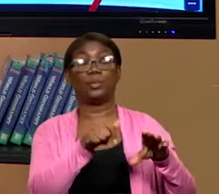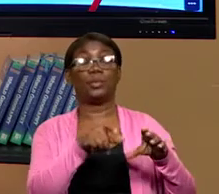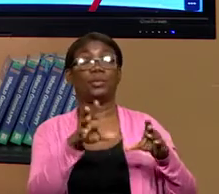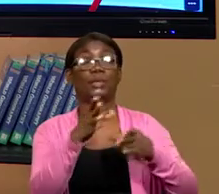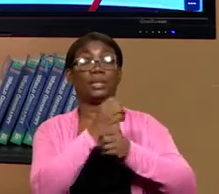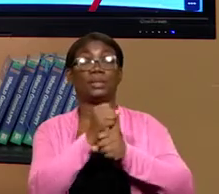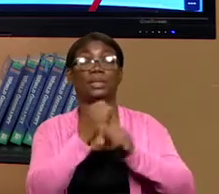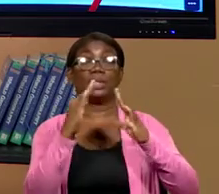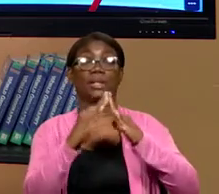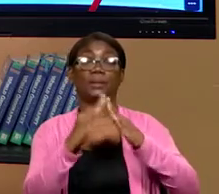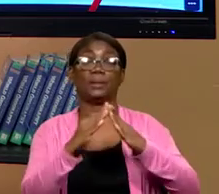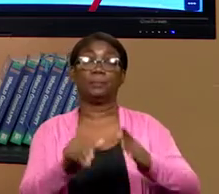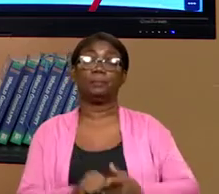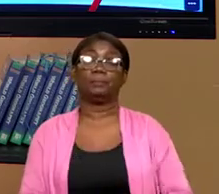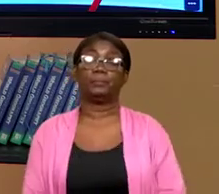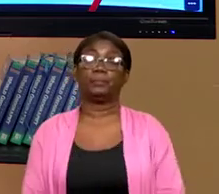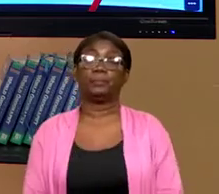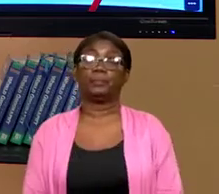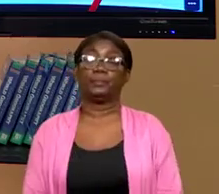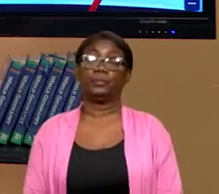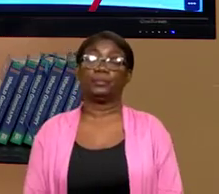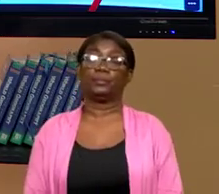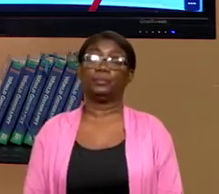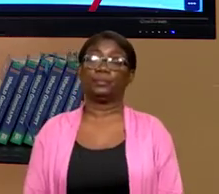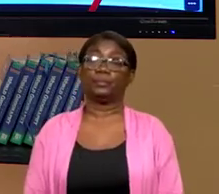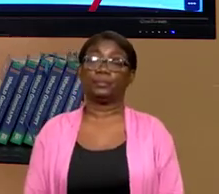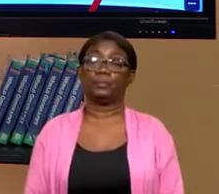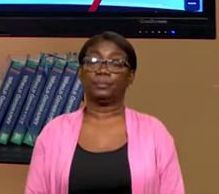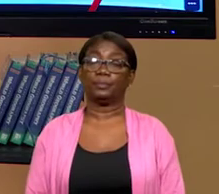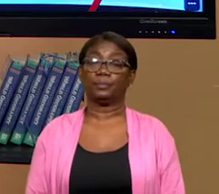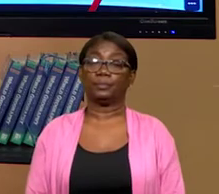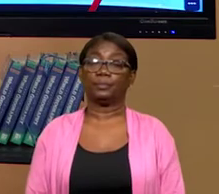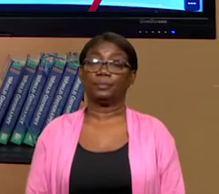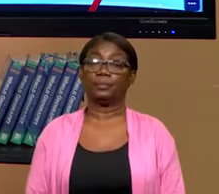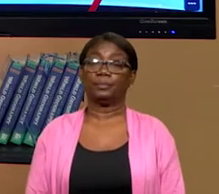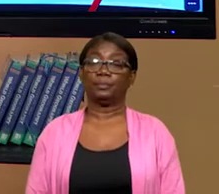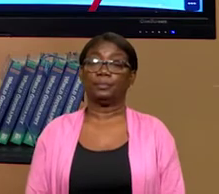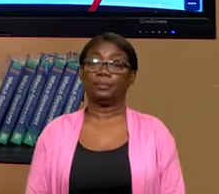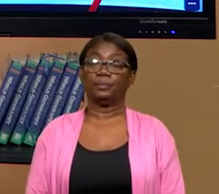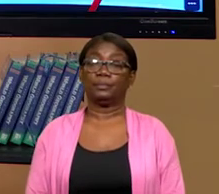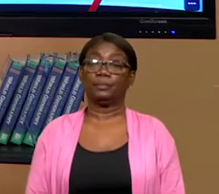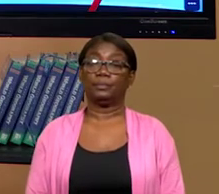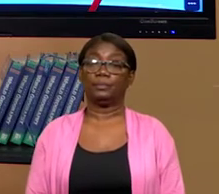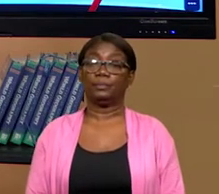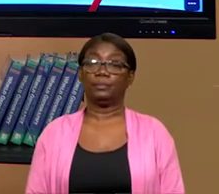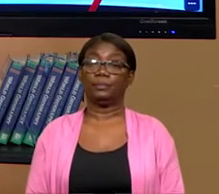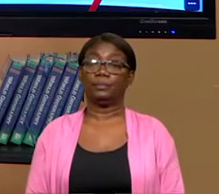en casa, en la segunda parte, en la actividad. Bien, vamos a borrar aquí.